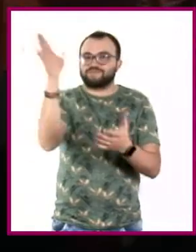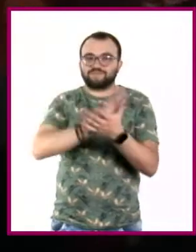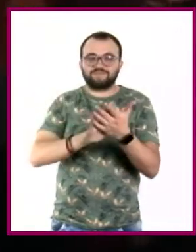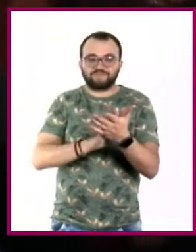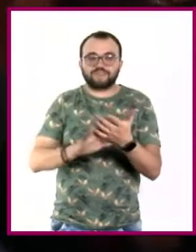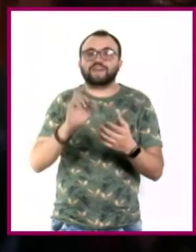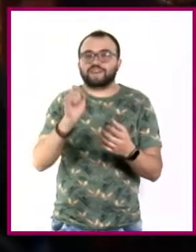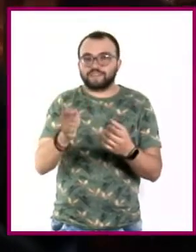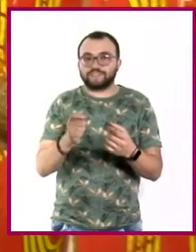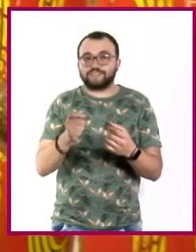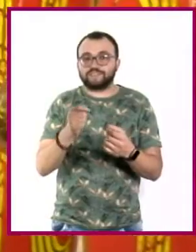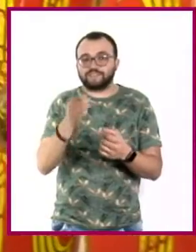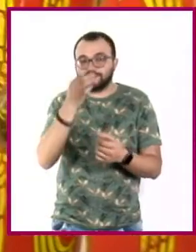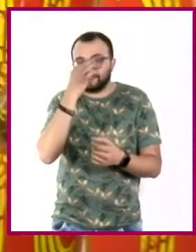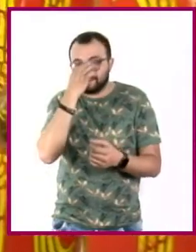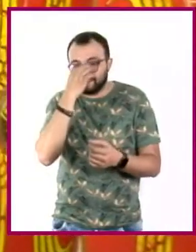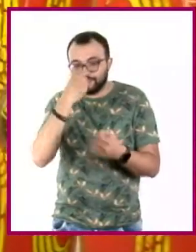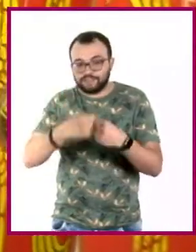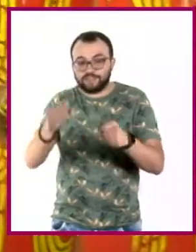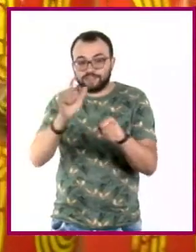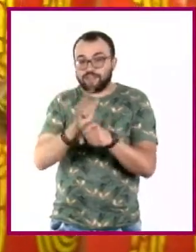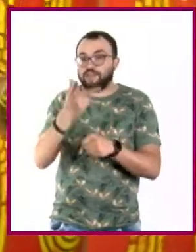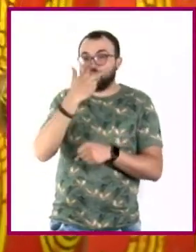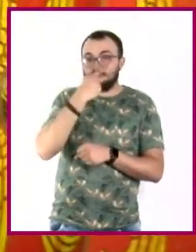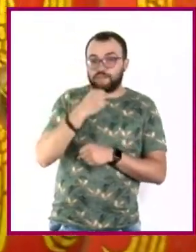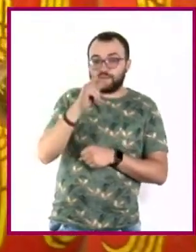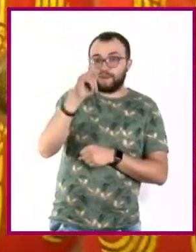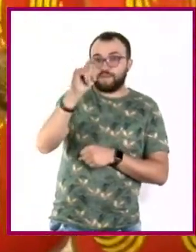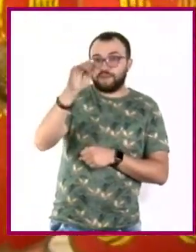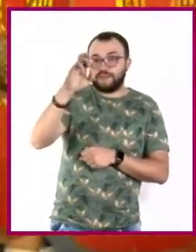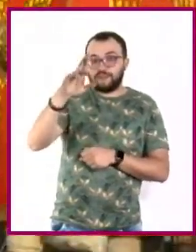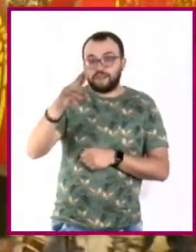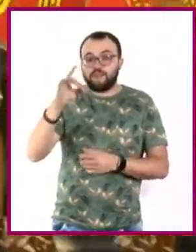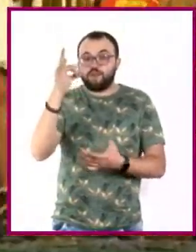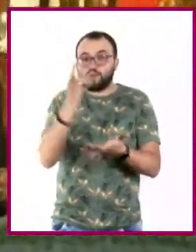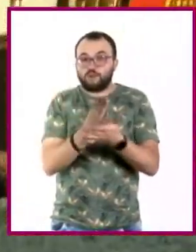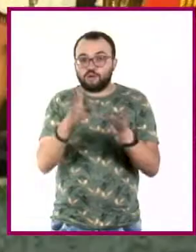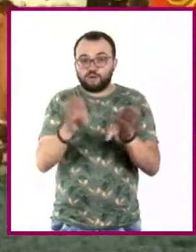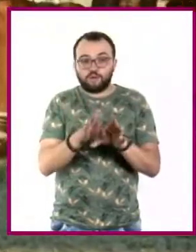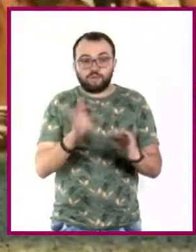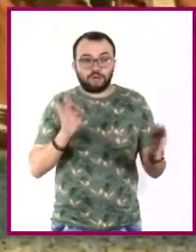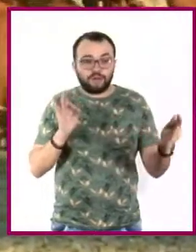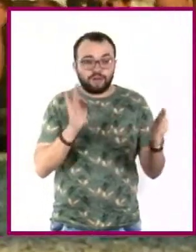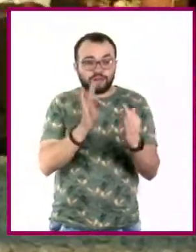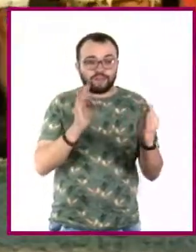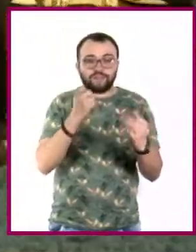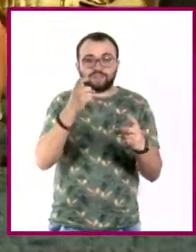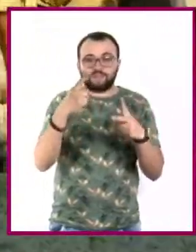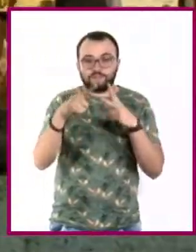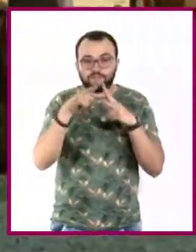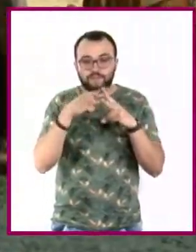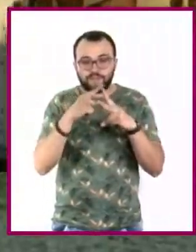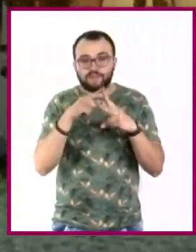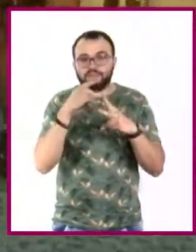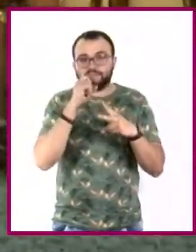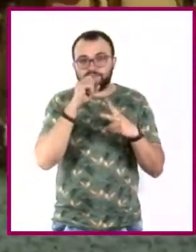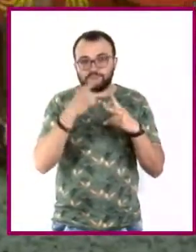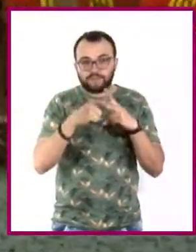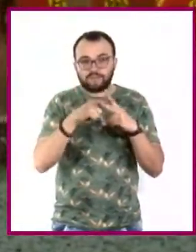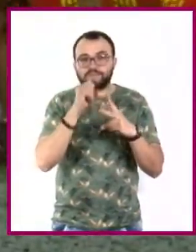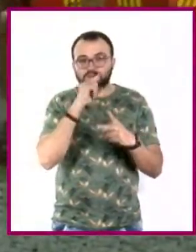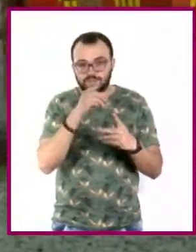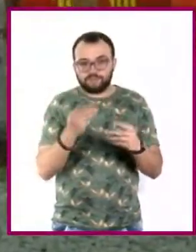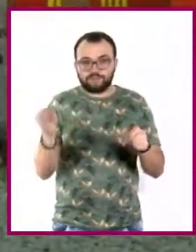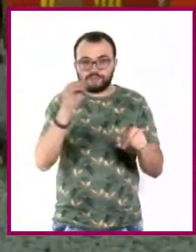pequeñas sociedades. Peter Turchin no es el único que juega con este acercamiento de las matemáticas a la historia.